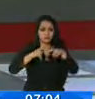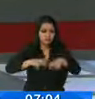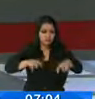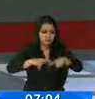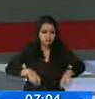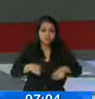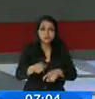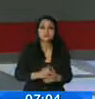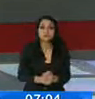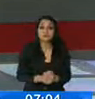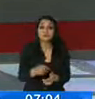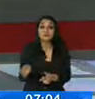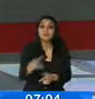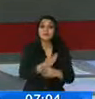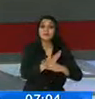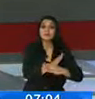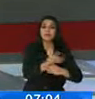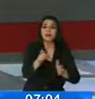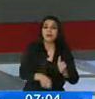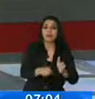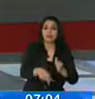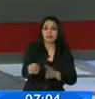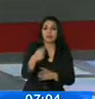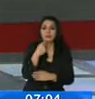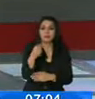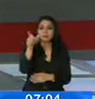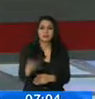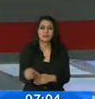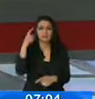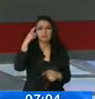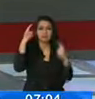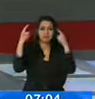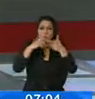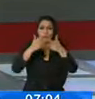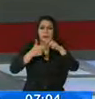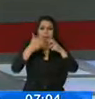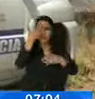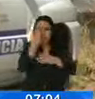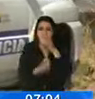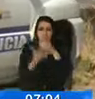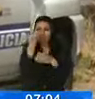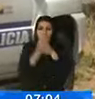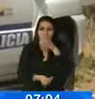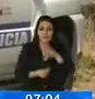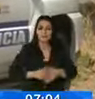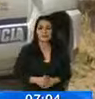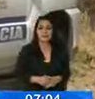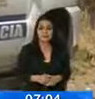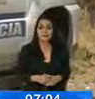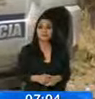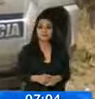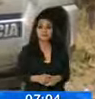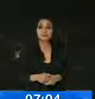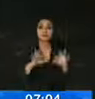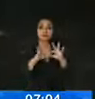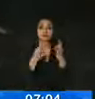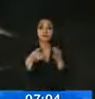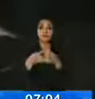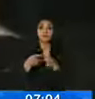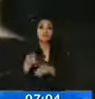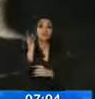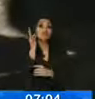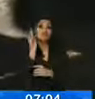autor del crimen señaló que el procesado sufre de lagunas mentales. La desgracia para la familia de Daniela empezó hace